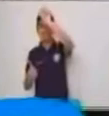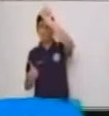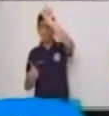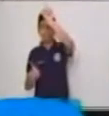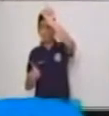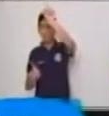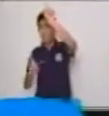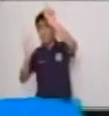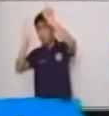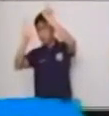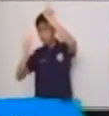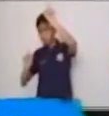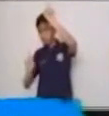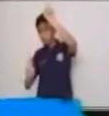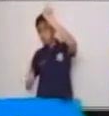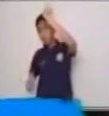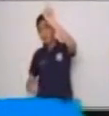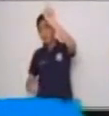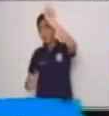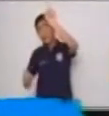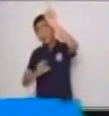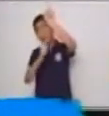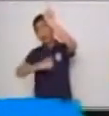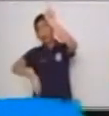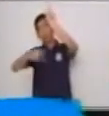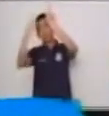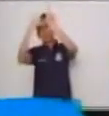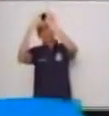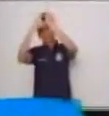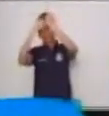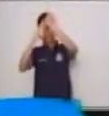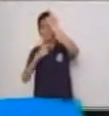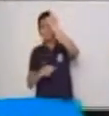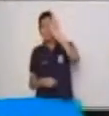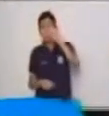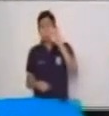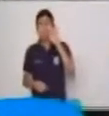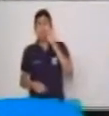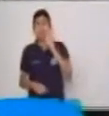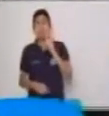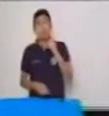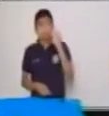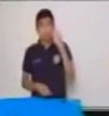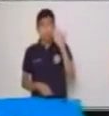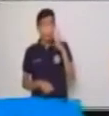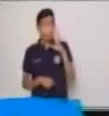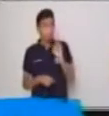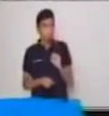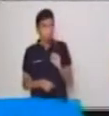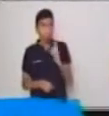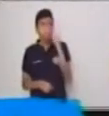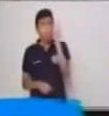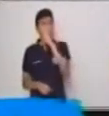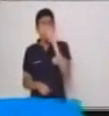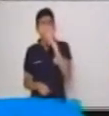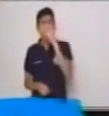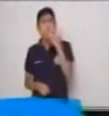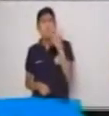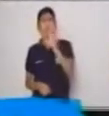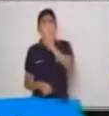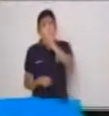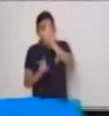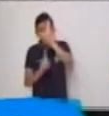Pongo uno y llevo 1. Ahora sumo. Aquí no hay nada, pero como